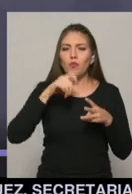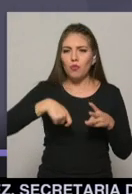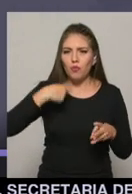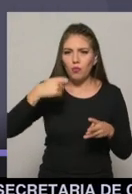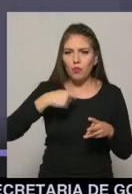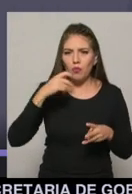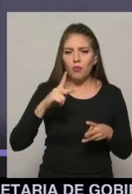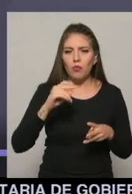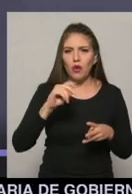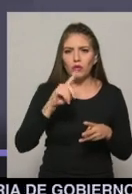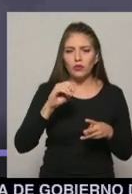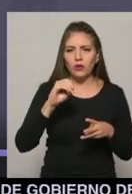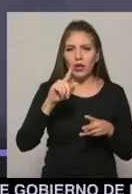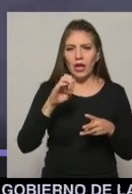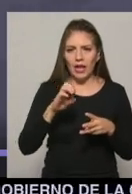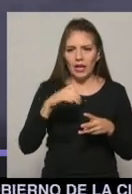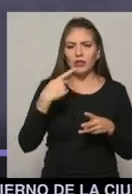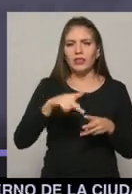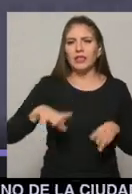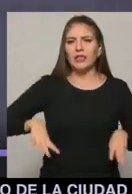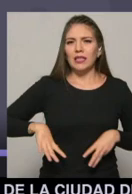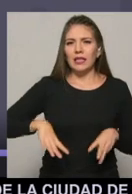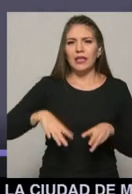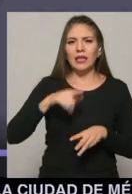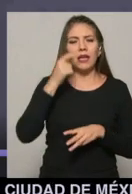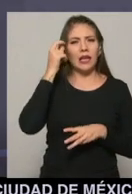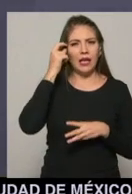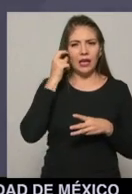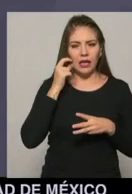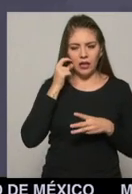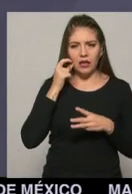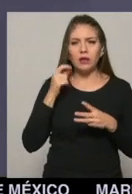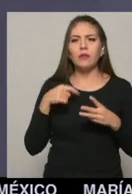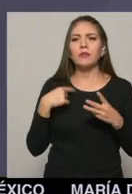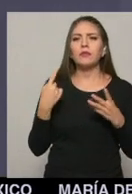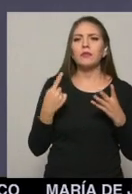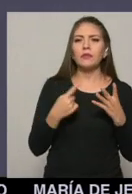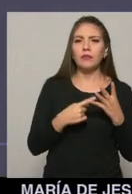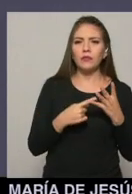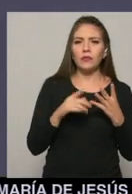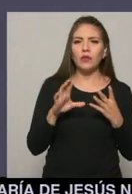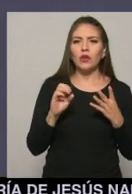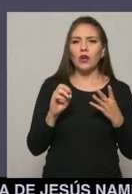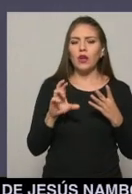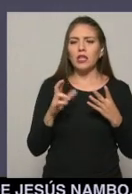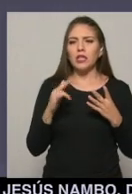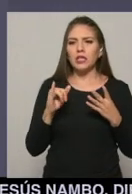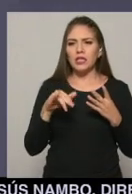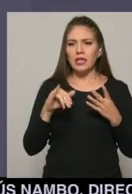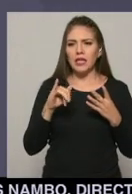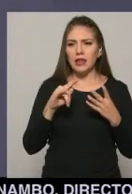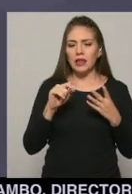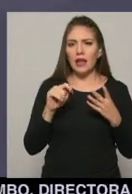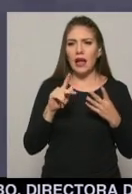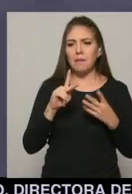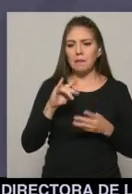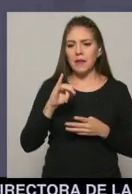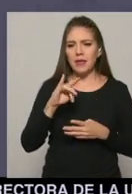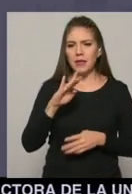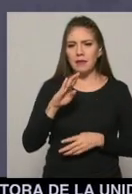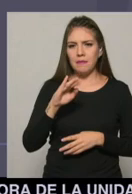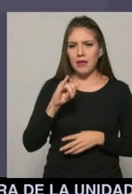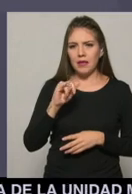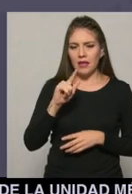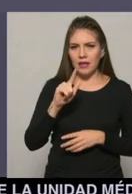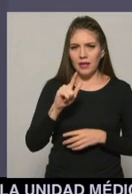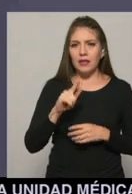Jalisco. Estilo guerrero. Estilo guerrero, ajá. ¿Qué más? Y cochinita pibil. La cochinita pibil. Bueno, pues ahí tienen